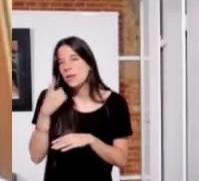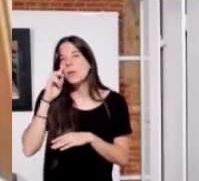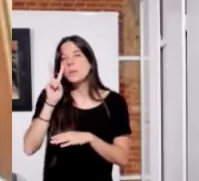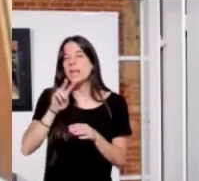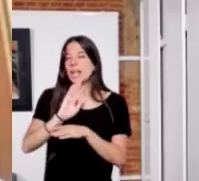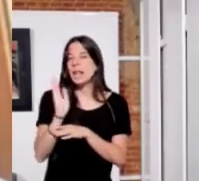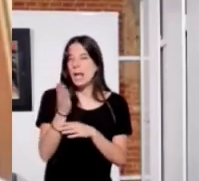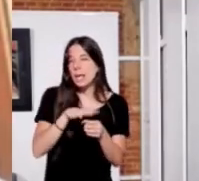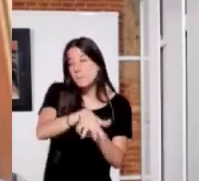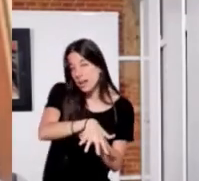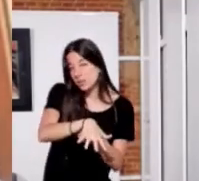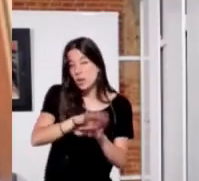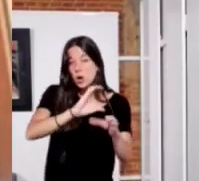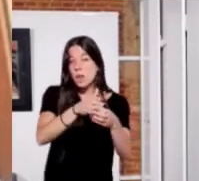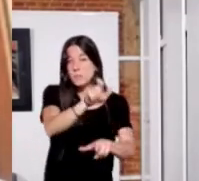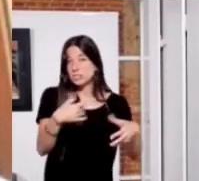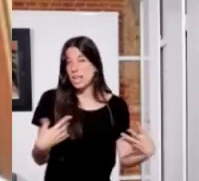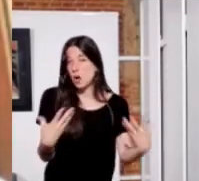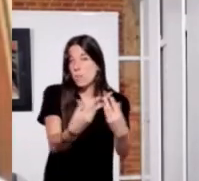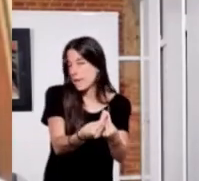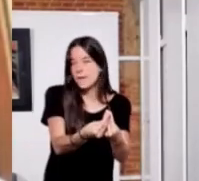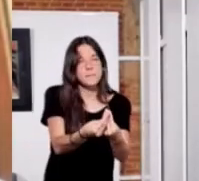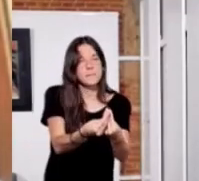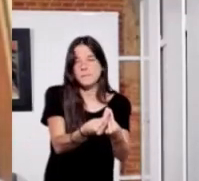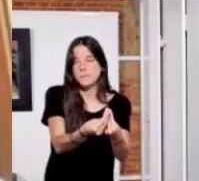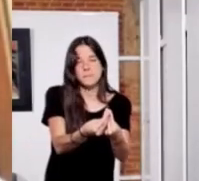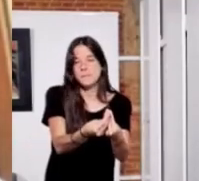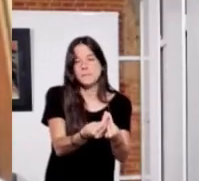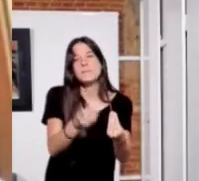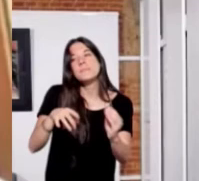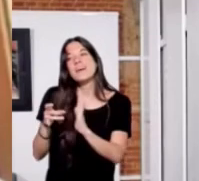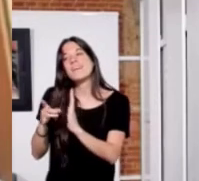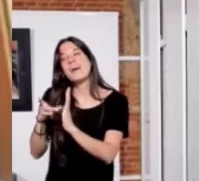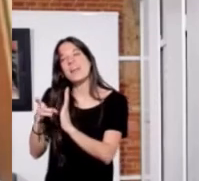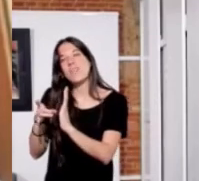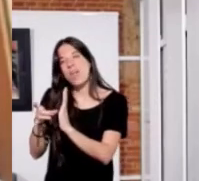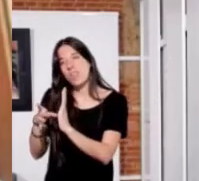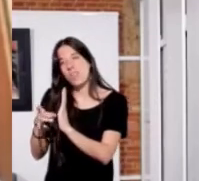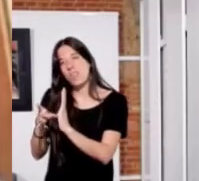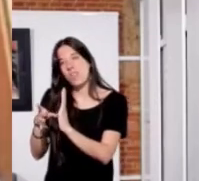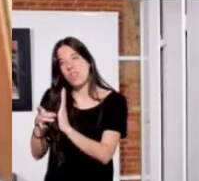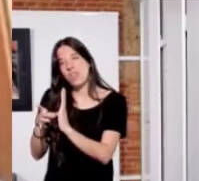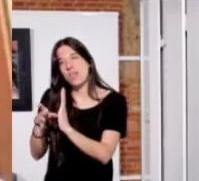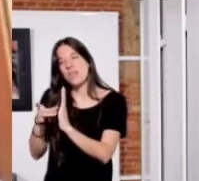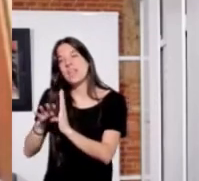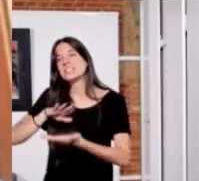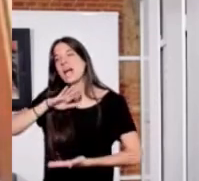de personas que ha acompañado, sino en la calidad de capabilities, capacidades que ha sido